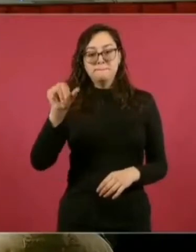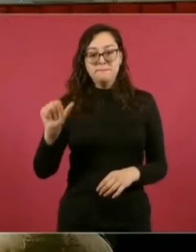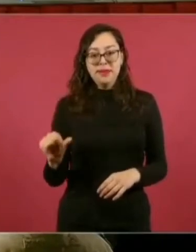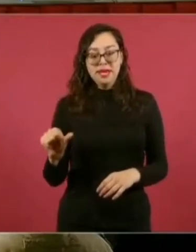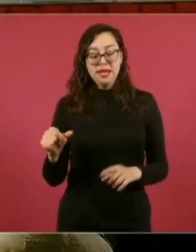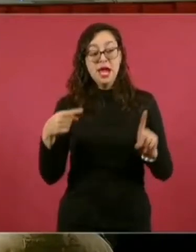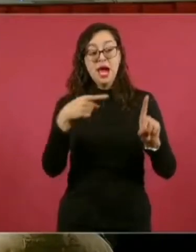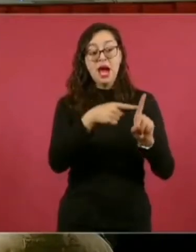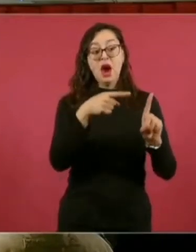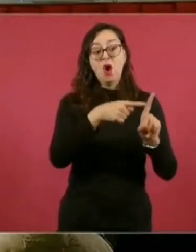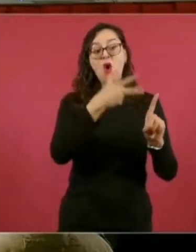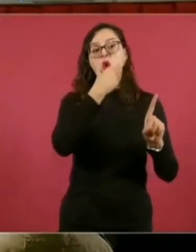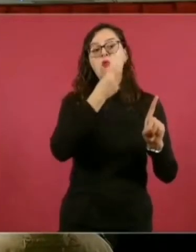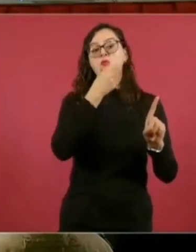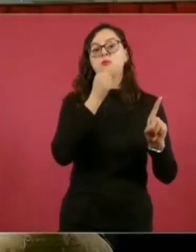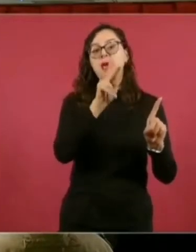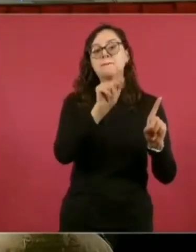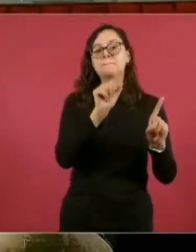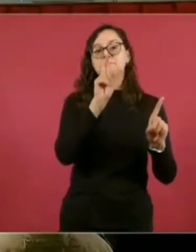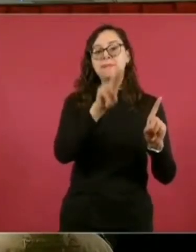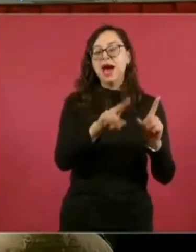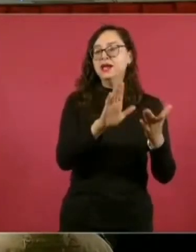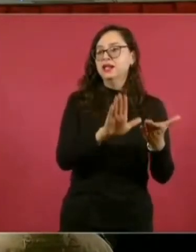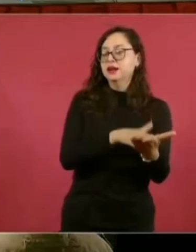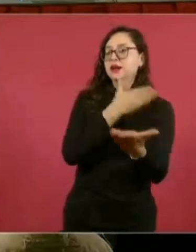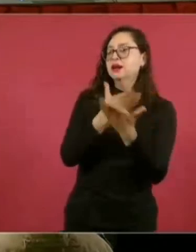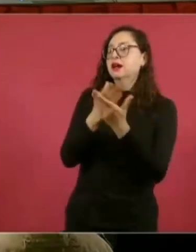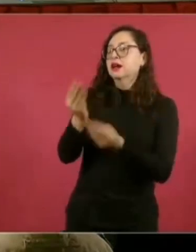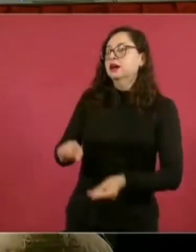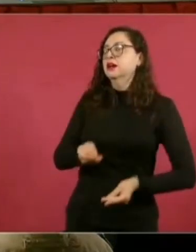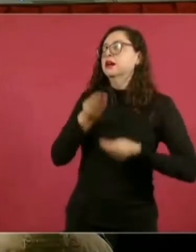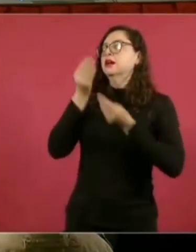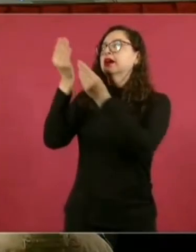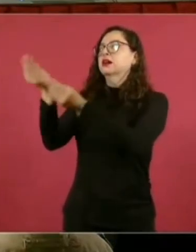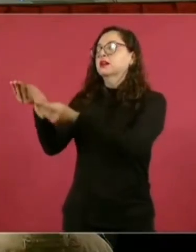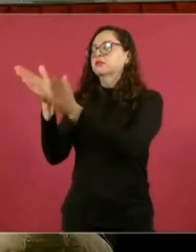dirigente del PAN, Marco Cortés, para que la Corte pueda